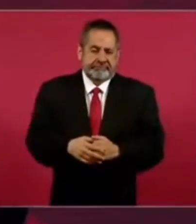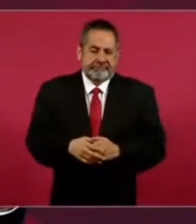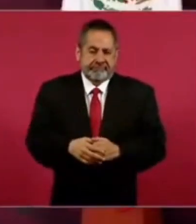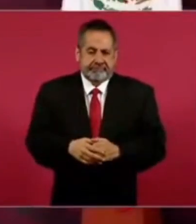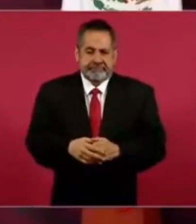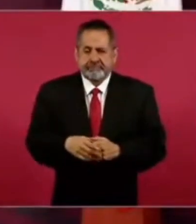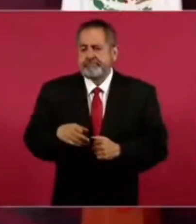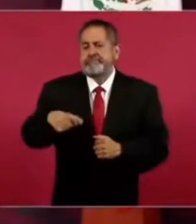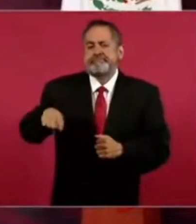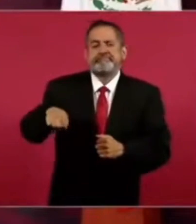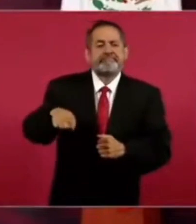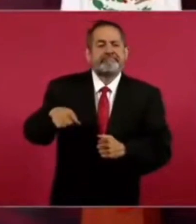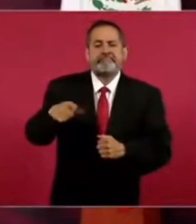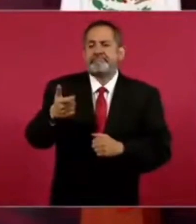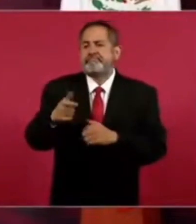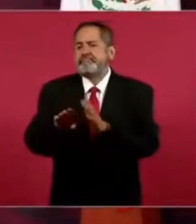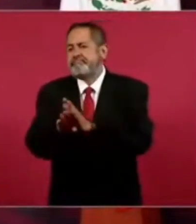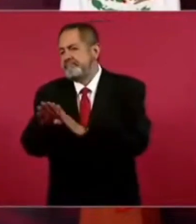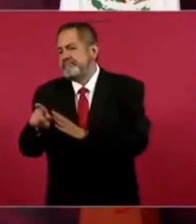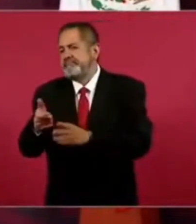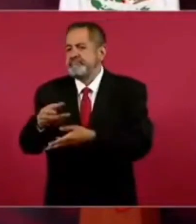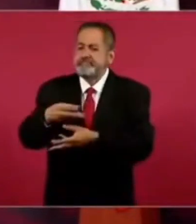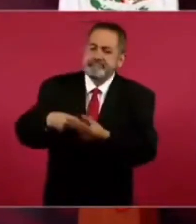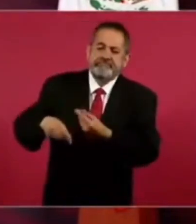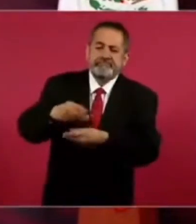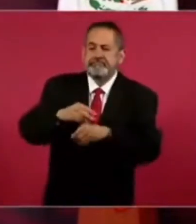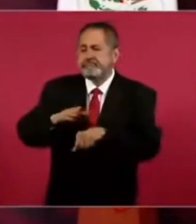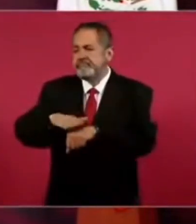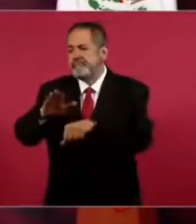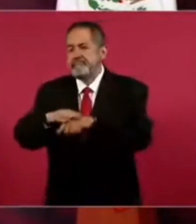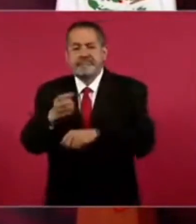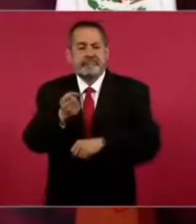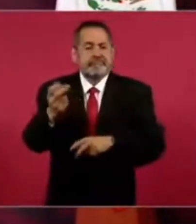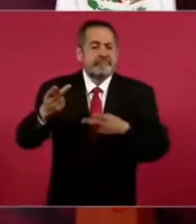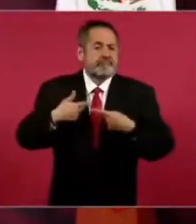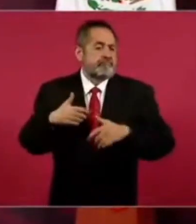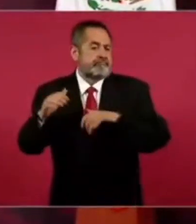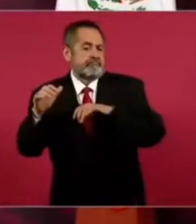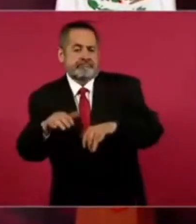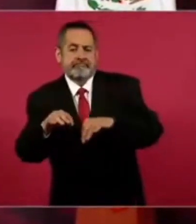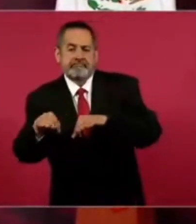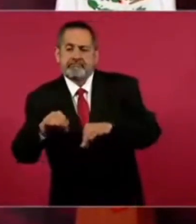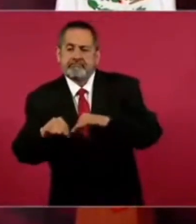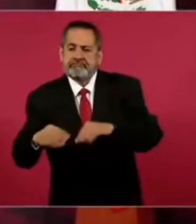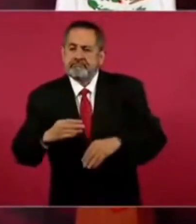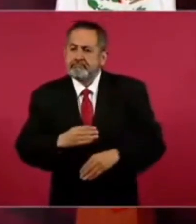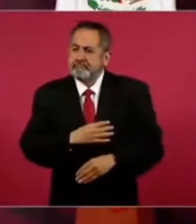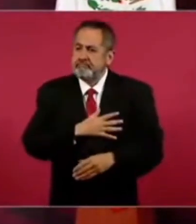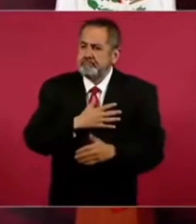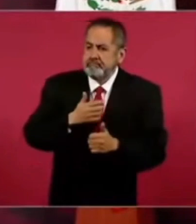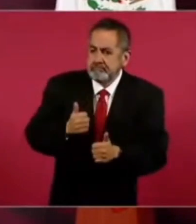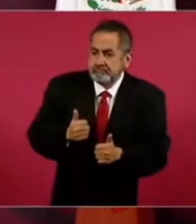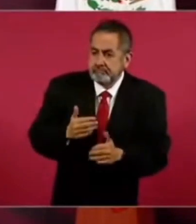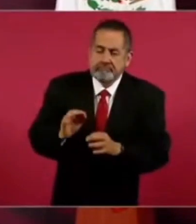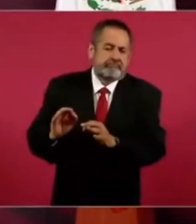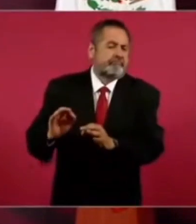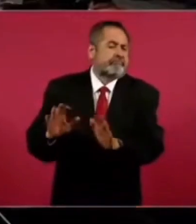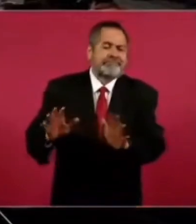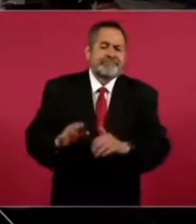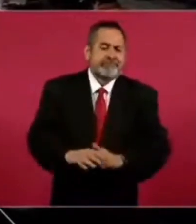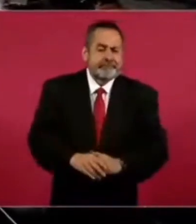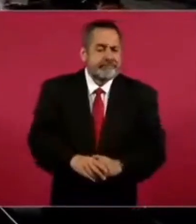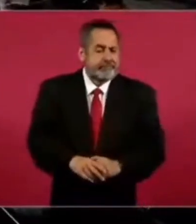crecimiento económico, hay empleo, hay bienestar. Una cosa es